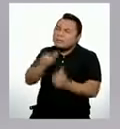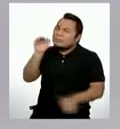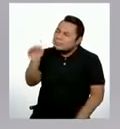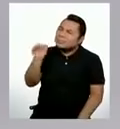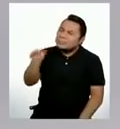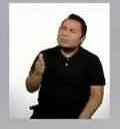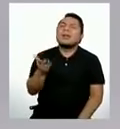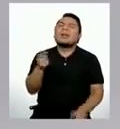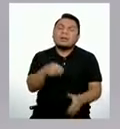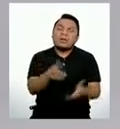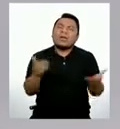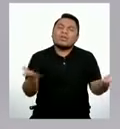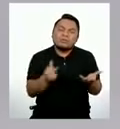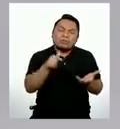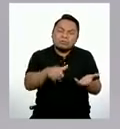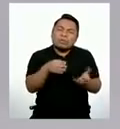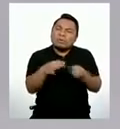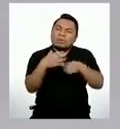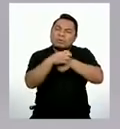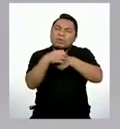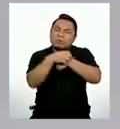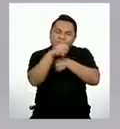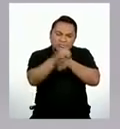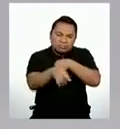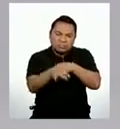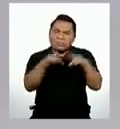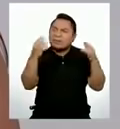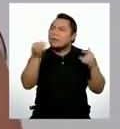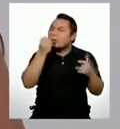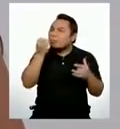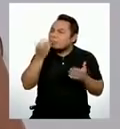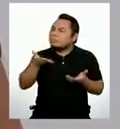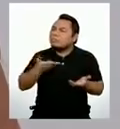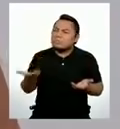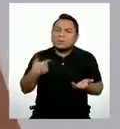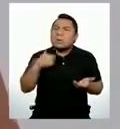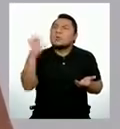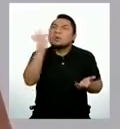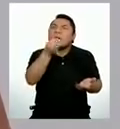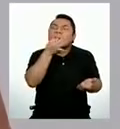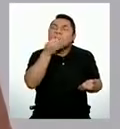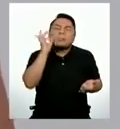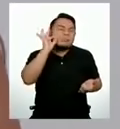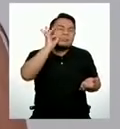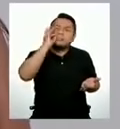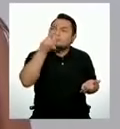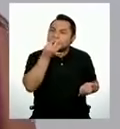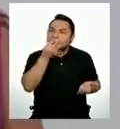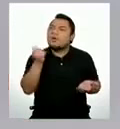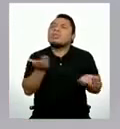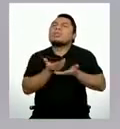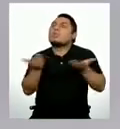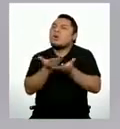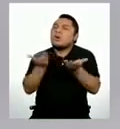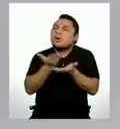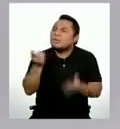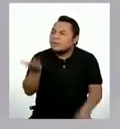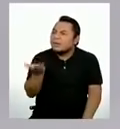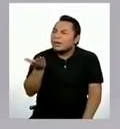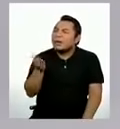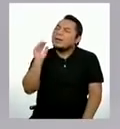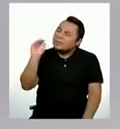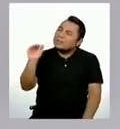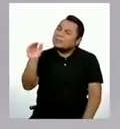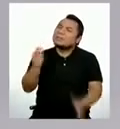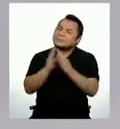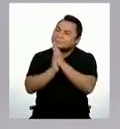dime, ¿de dónde has sacado esa comida que me has invitado? Nunca he probado algo tan sabroso. Pero el hombre